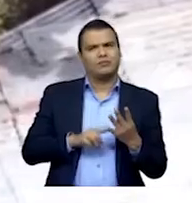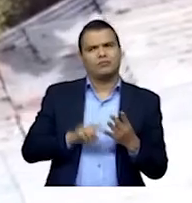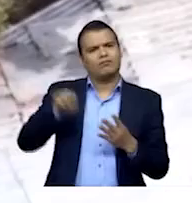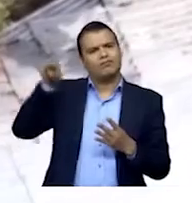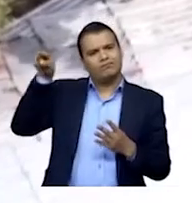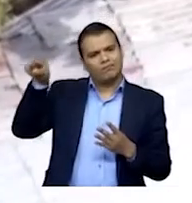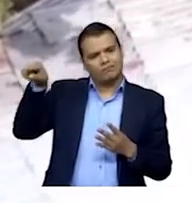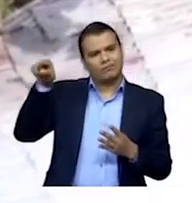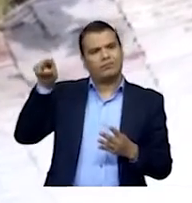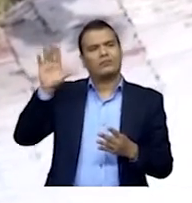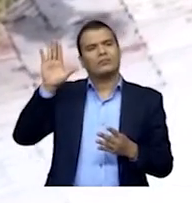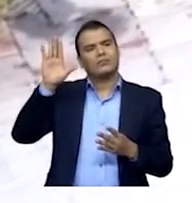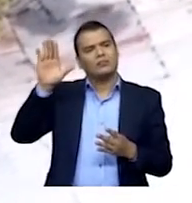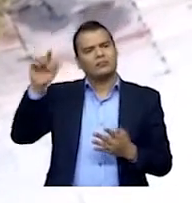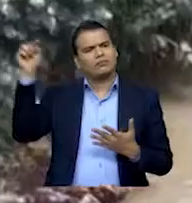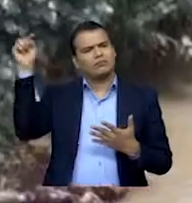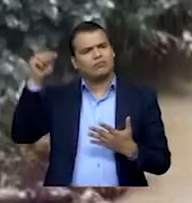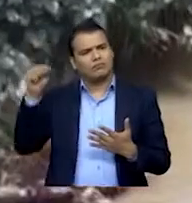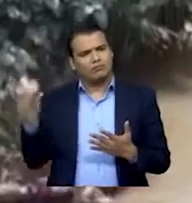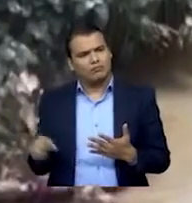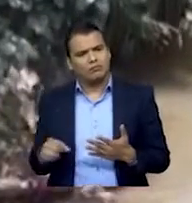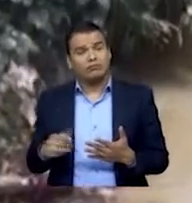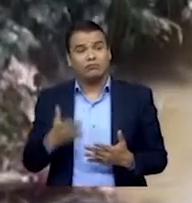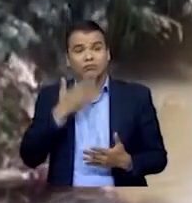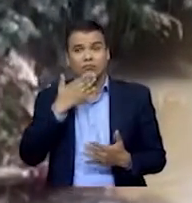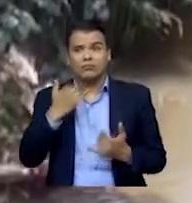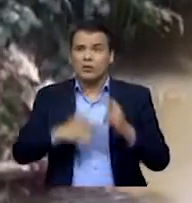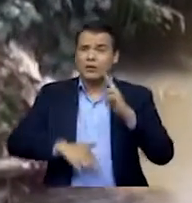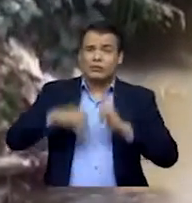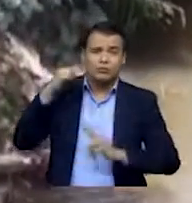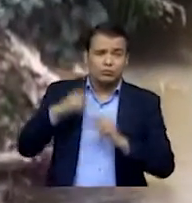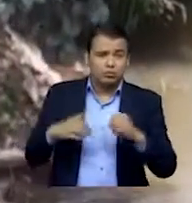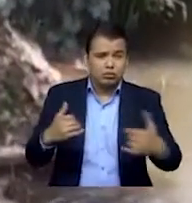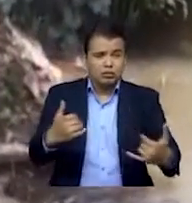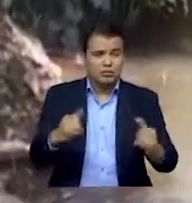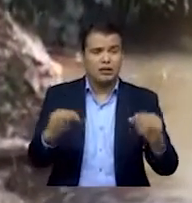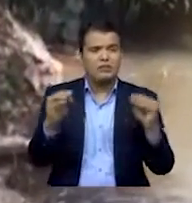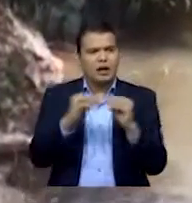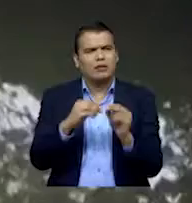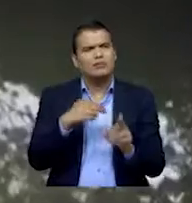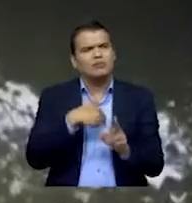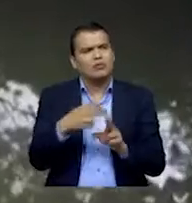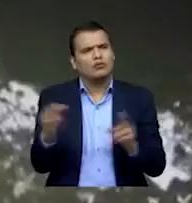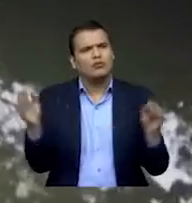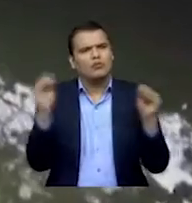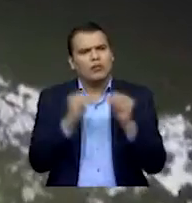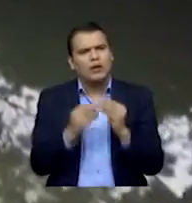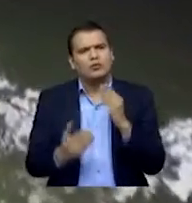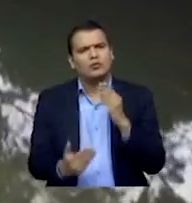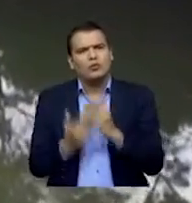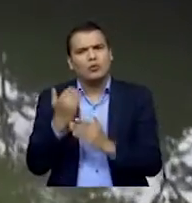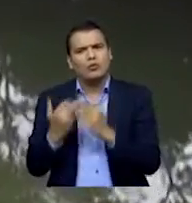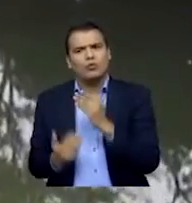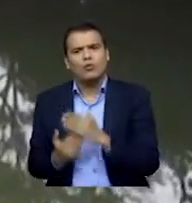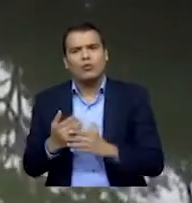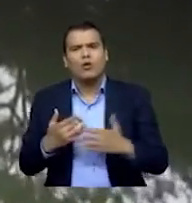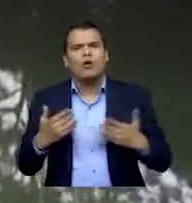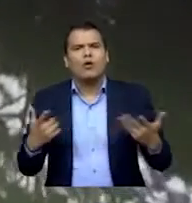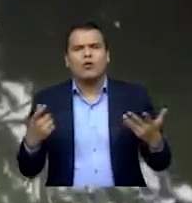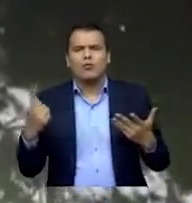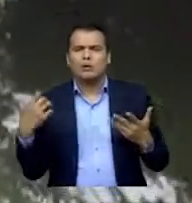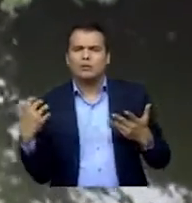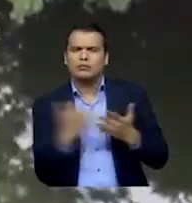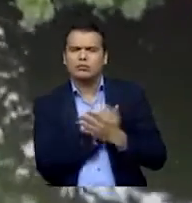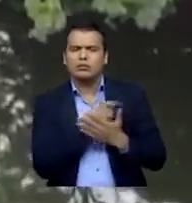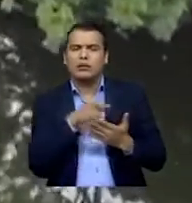de gestión de riesgo que protege la vida y los bienes de las personas y vamos a seguir entregando obras con la sobretasa ambiental para que los caleños